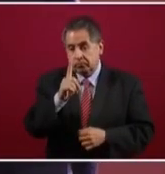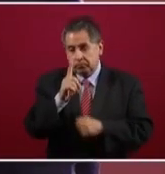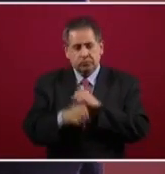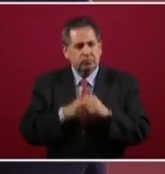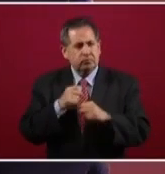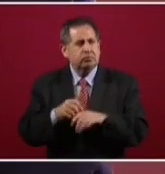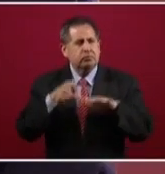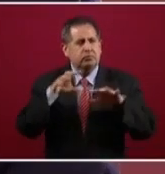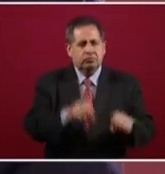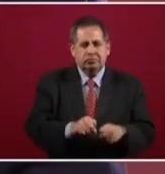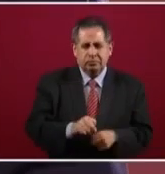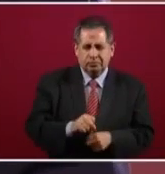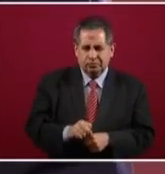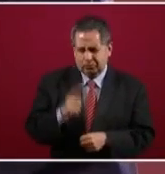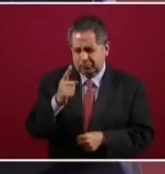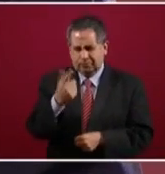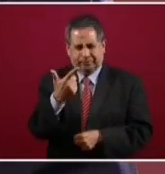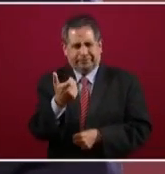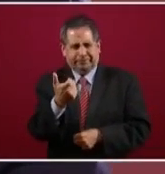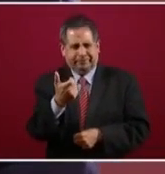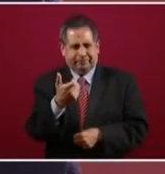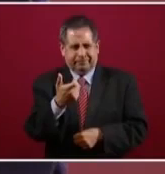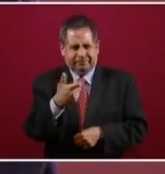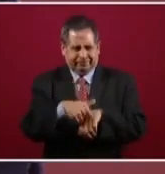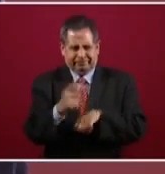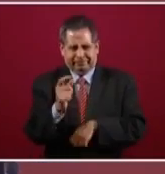confiscaron una pistola 22.